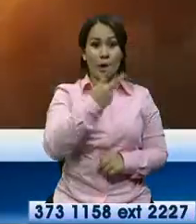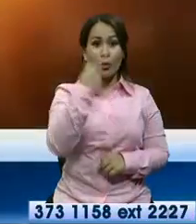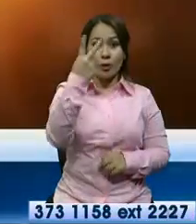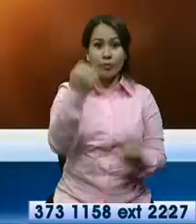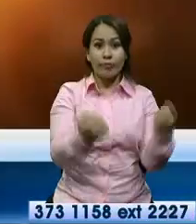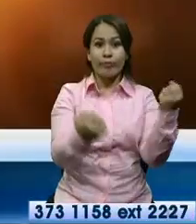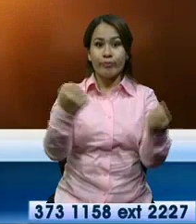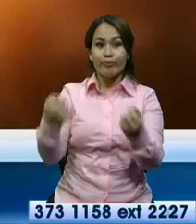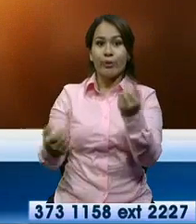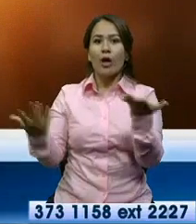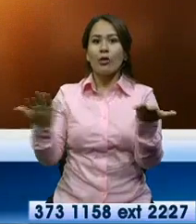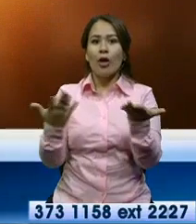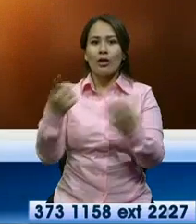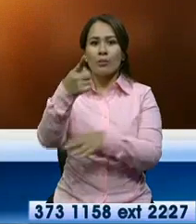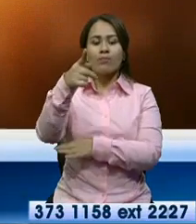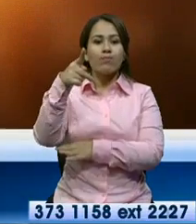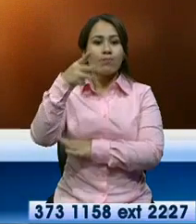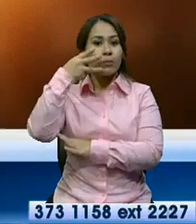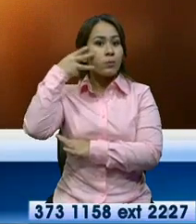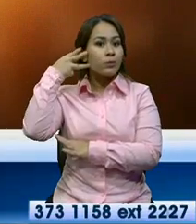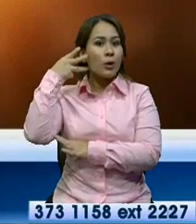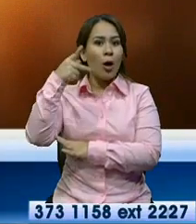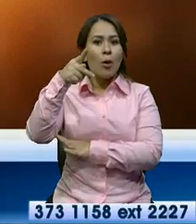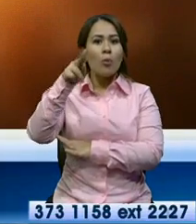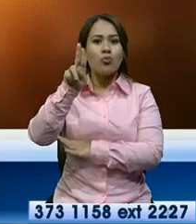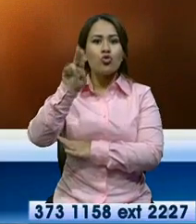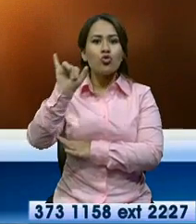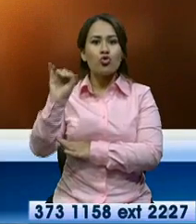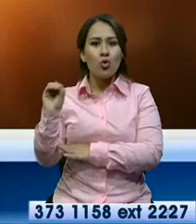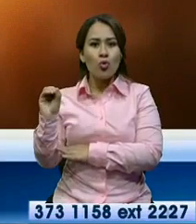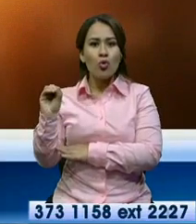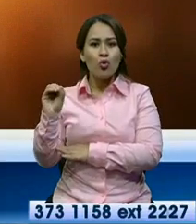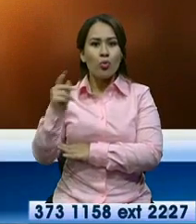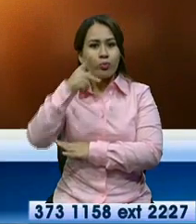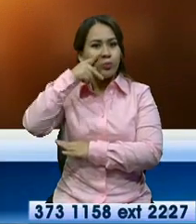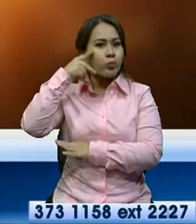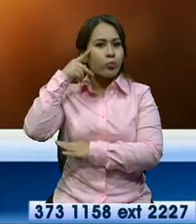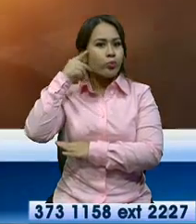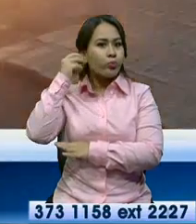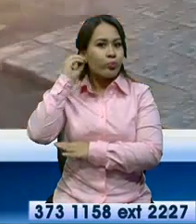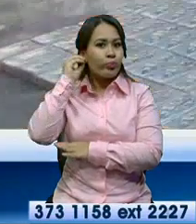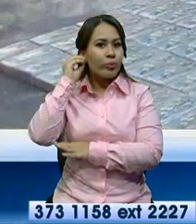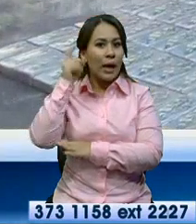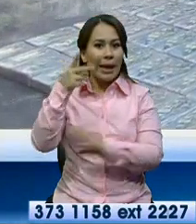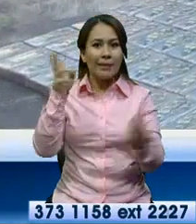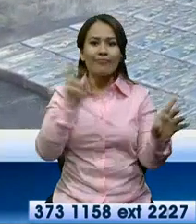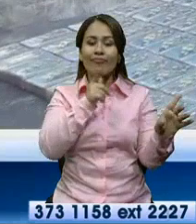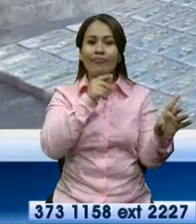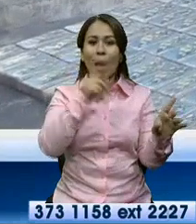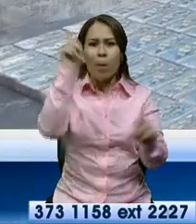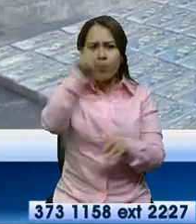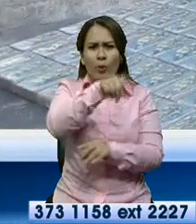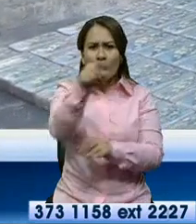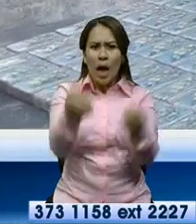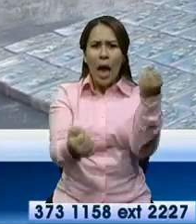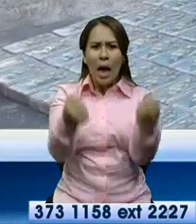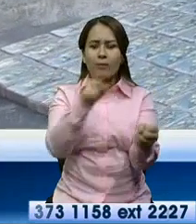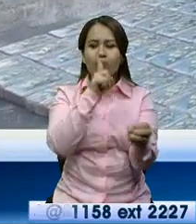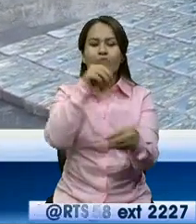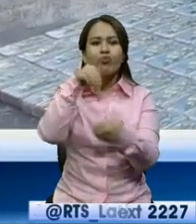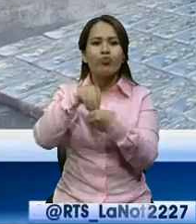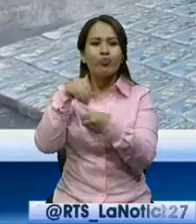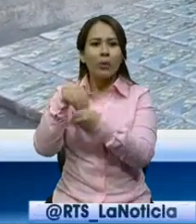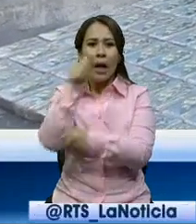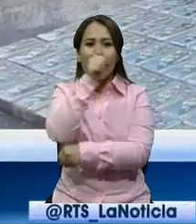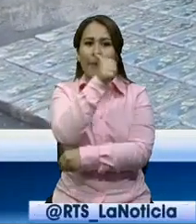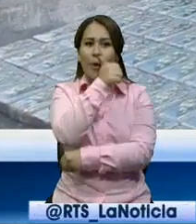vehículos provenientes de la ciudad del Puyo por el perfil como que transportaban mercadería prohibida. Una camioneta doble cabina con tres ocupantes,